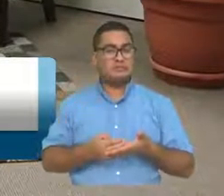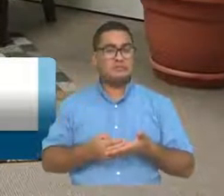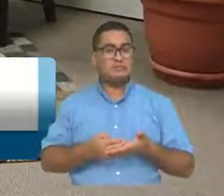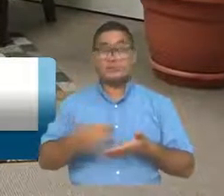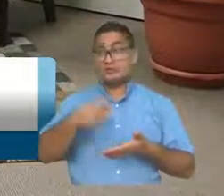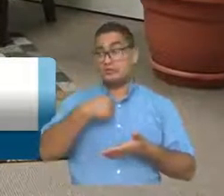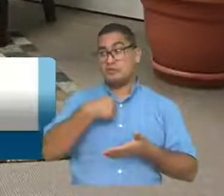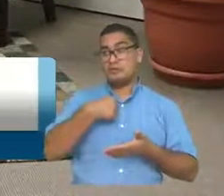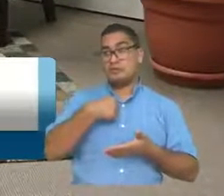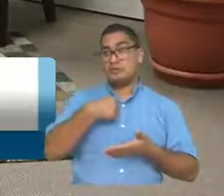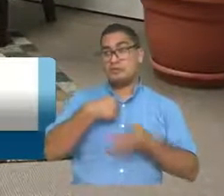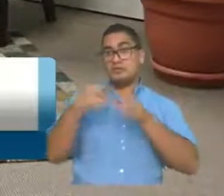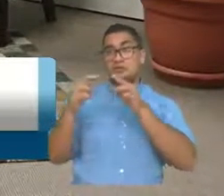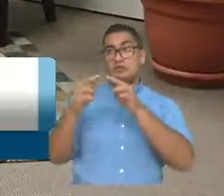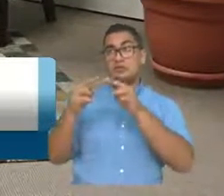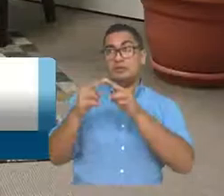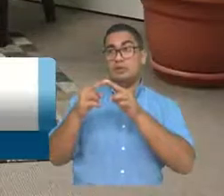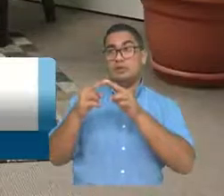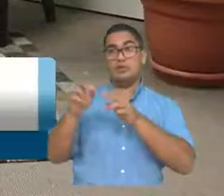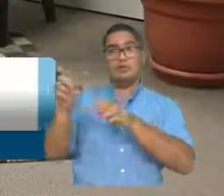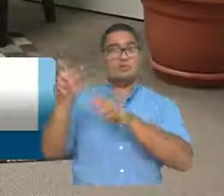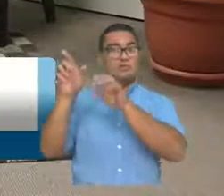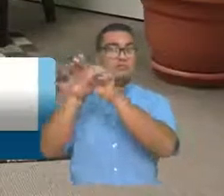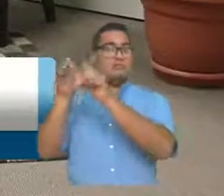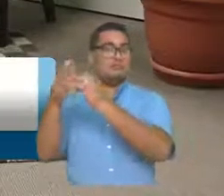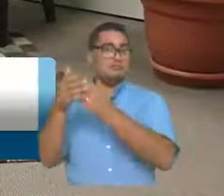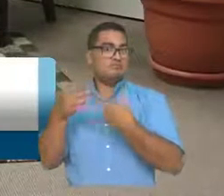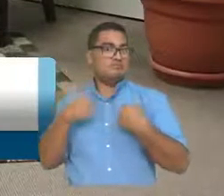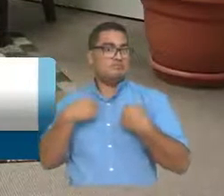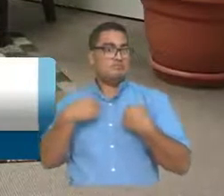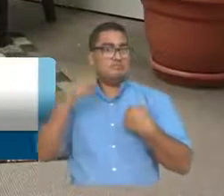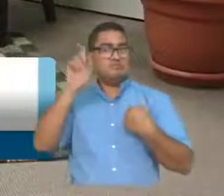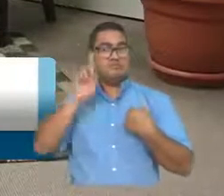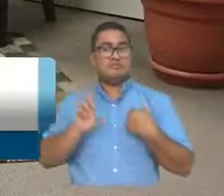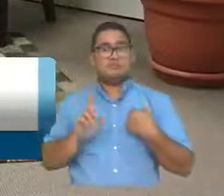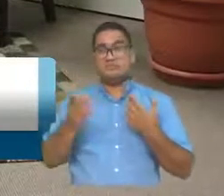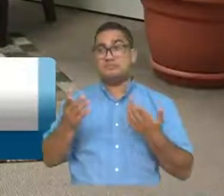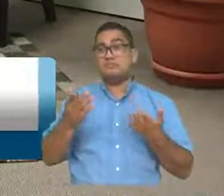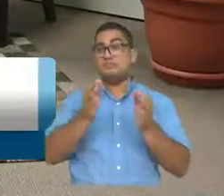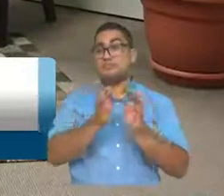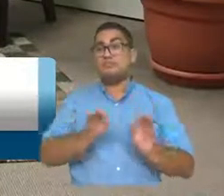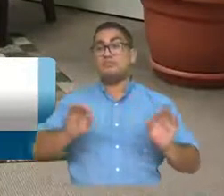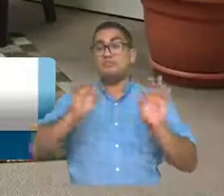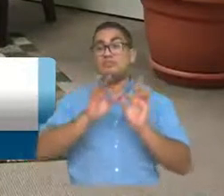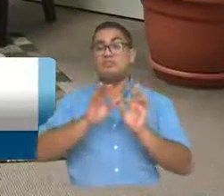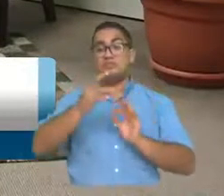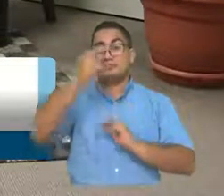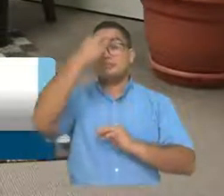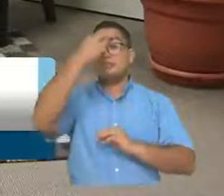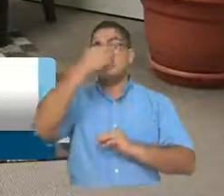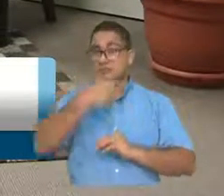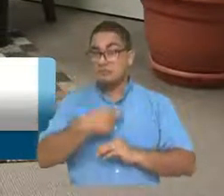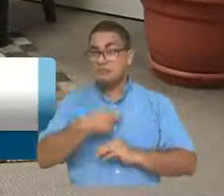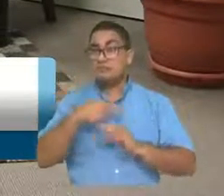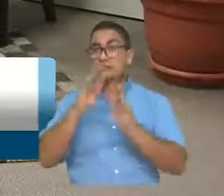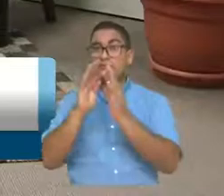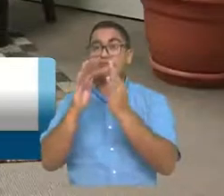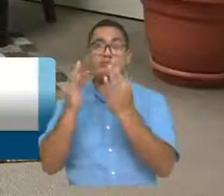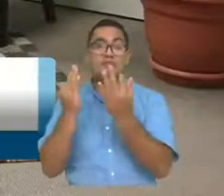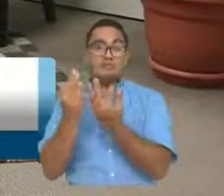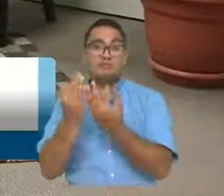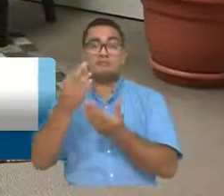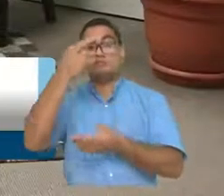o donde yo tenga previsto poner esos alimentos que yo llevo. Son cosas que uno tiene que tener el